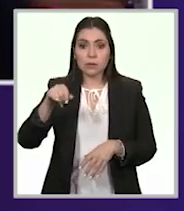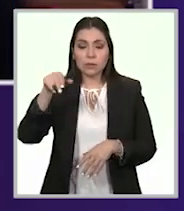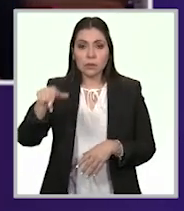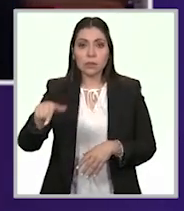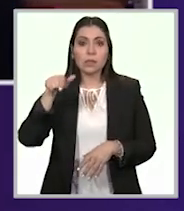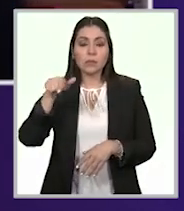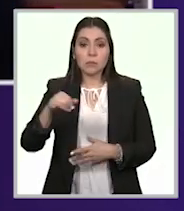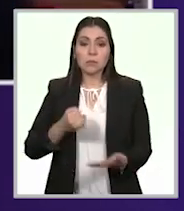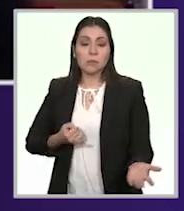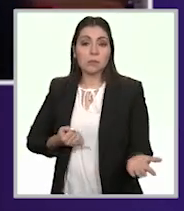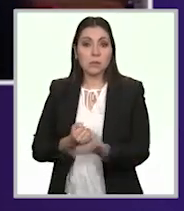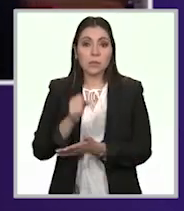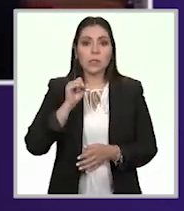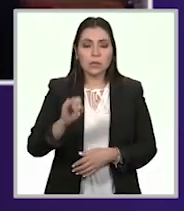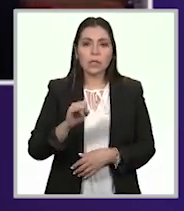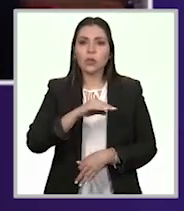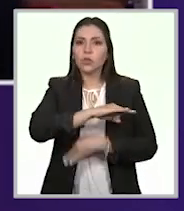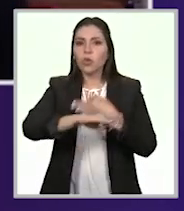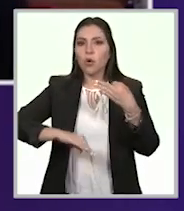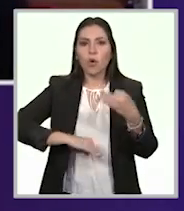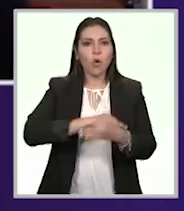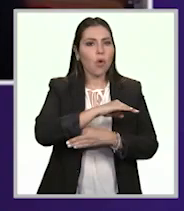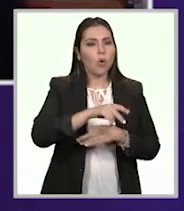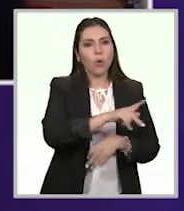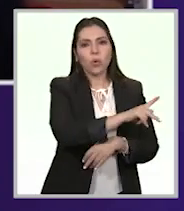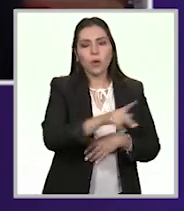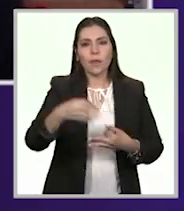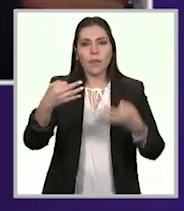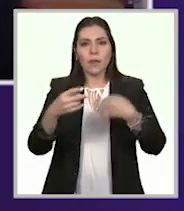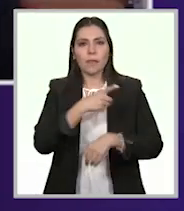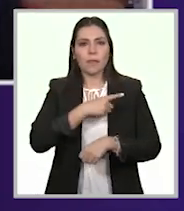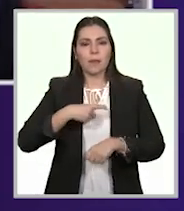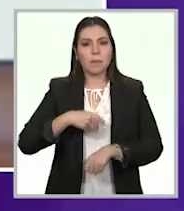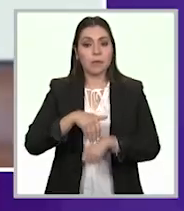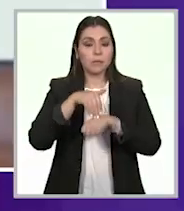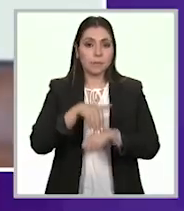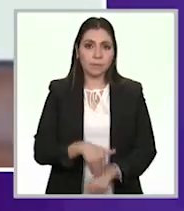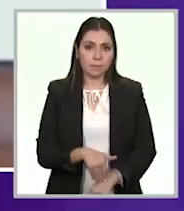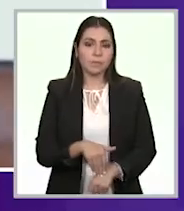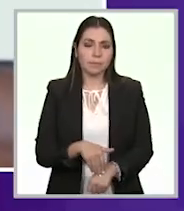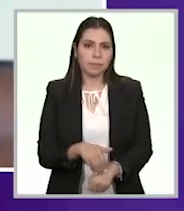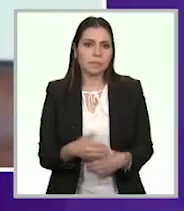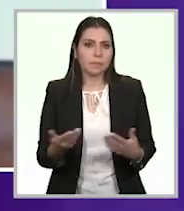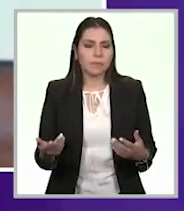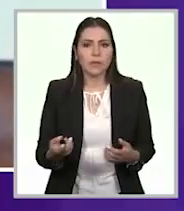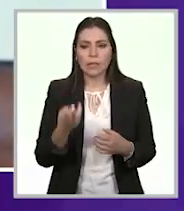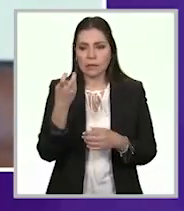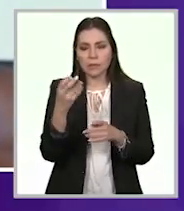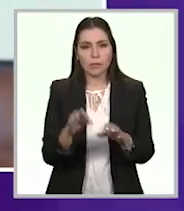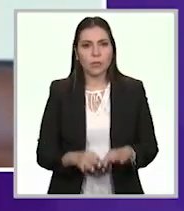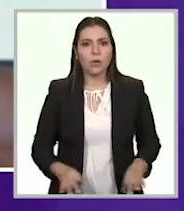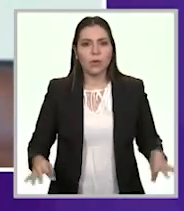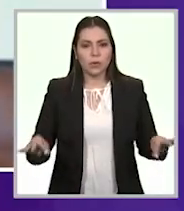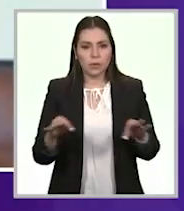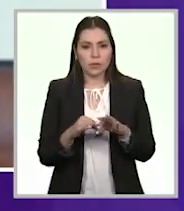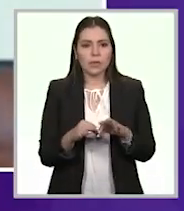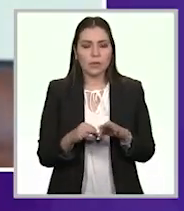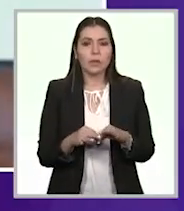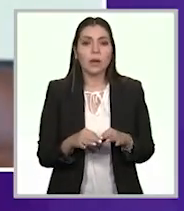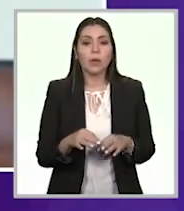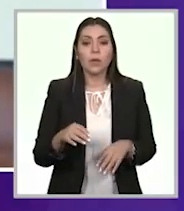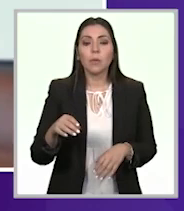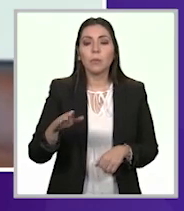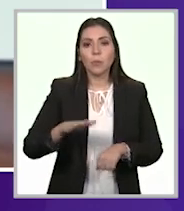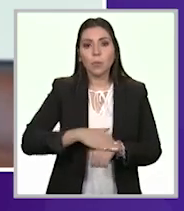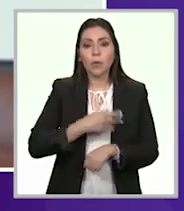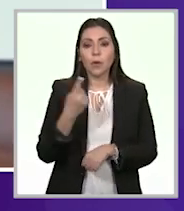sea vinculante y obligatoria para todos los órganos judiciales inferiores. Esto es fundamental, porque entonces ya